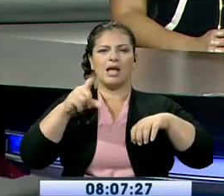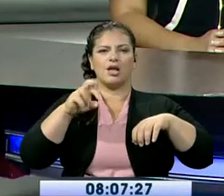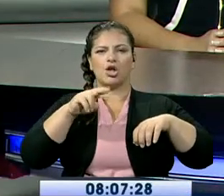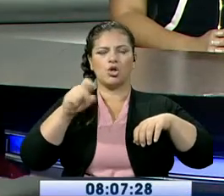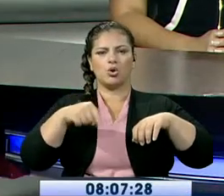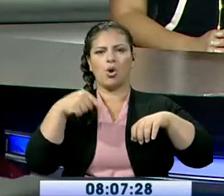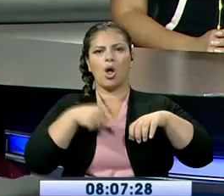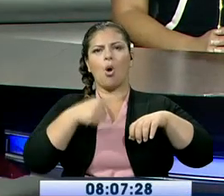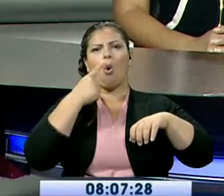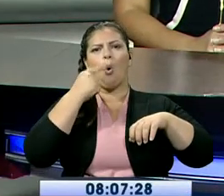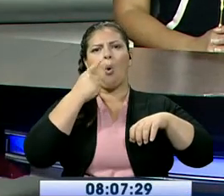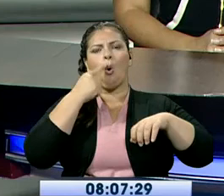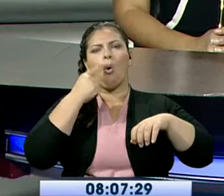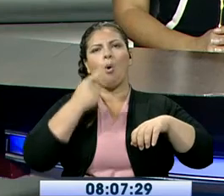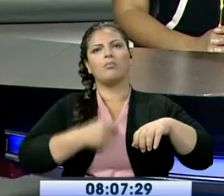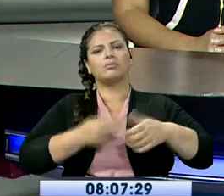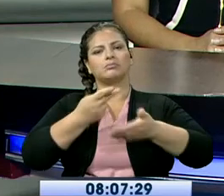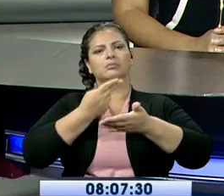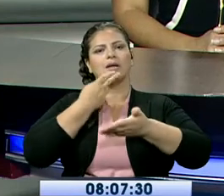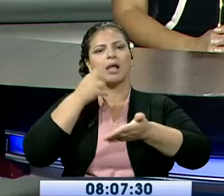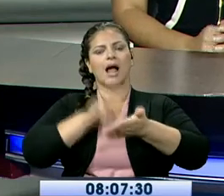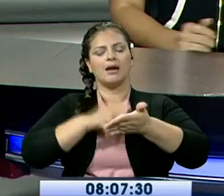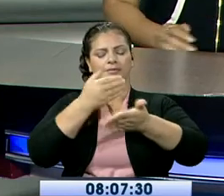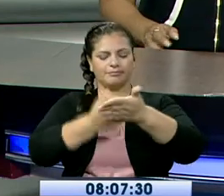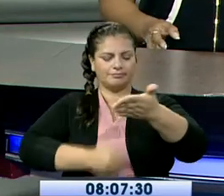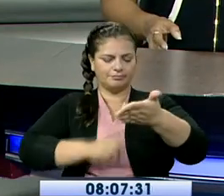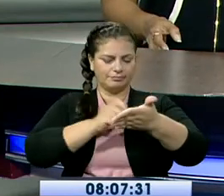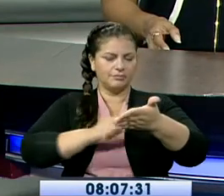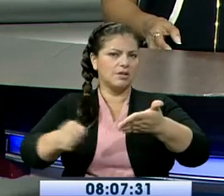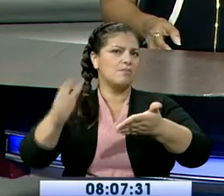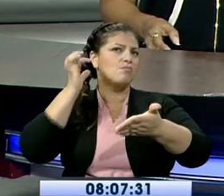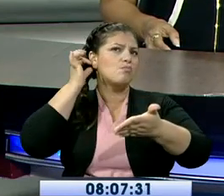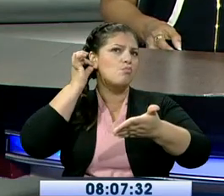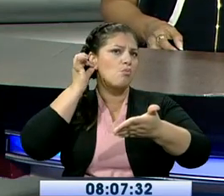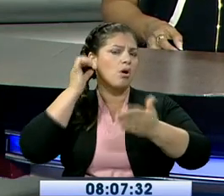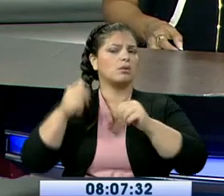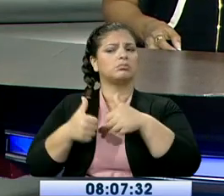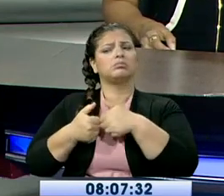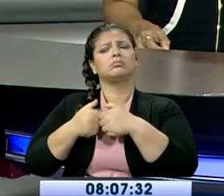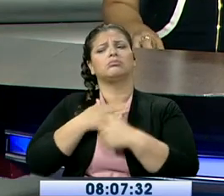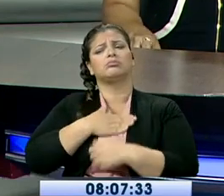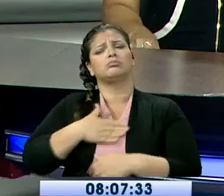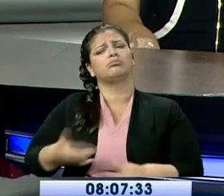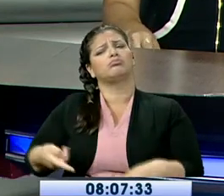una carta para su ex conviviente en la que le pedía una reconciliación.